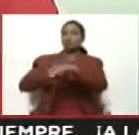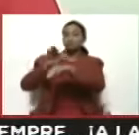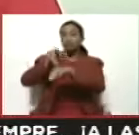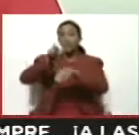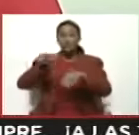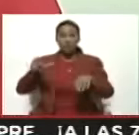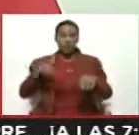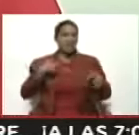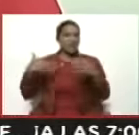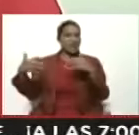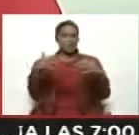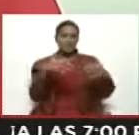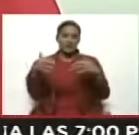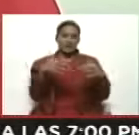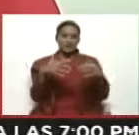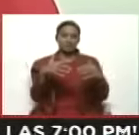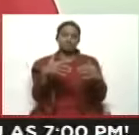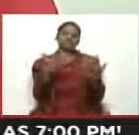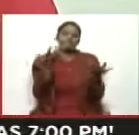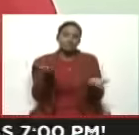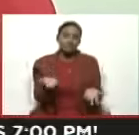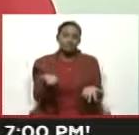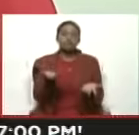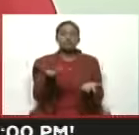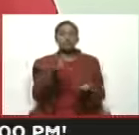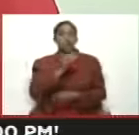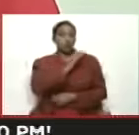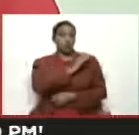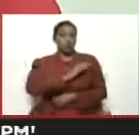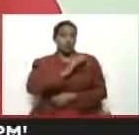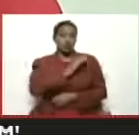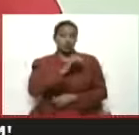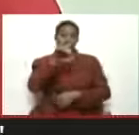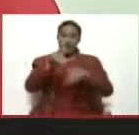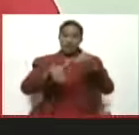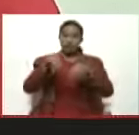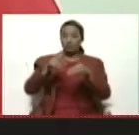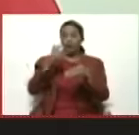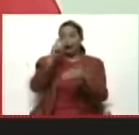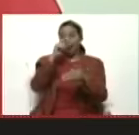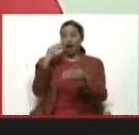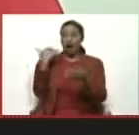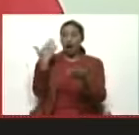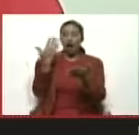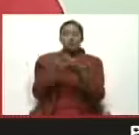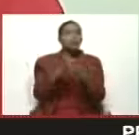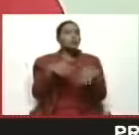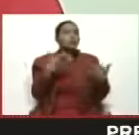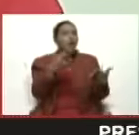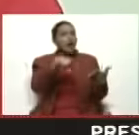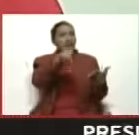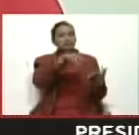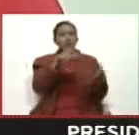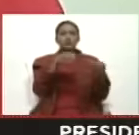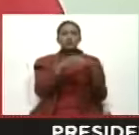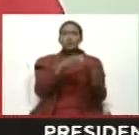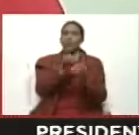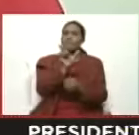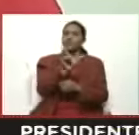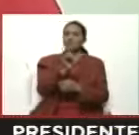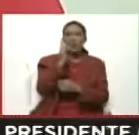el evidente desconocimiento de la oposición a lo que han sido los comicios electorales en el país, ¿cuál es la evaluación del partido acerca de